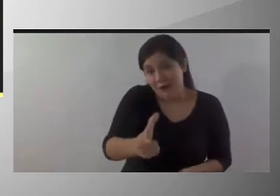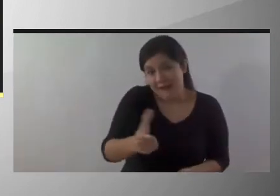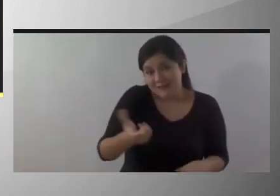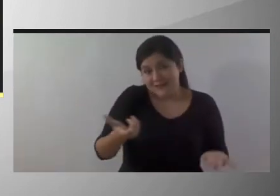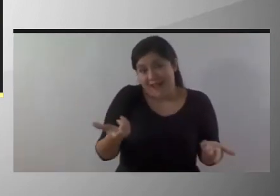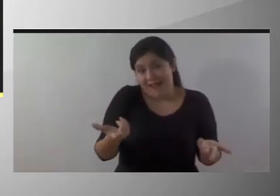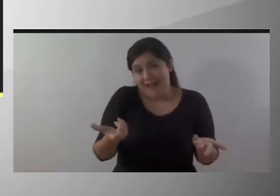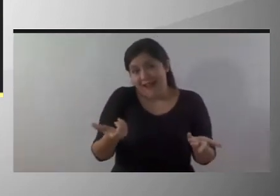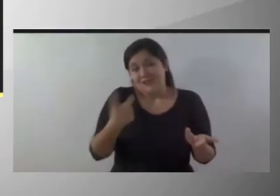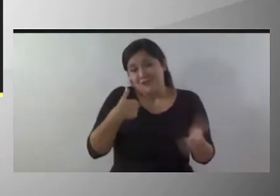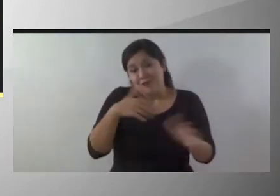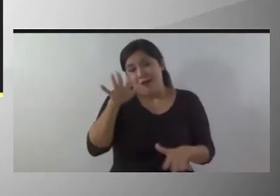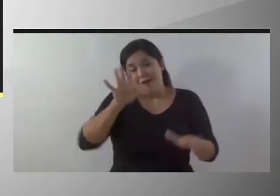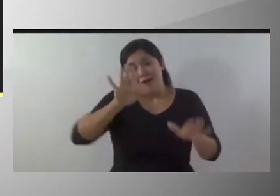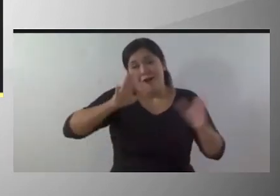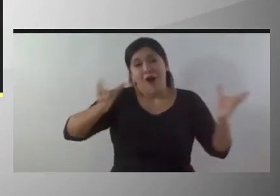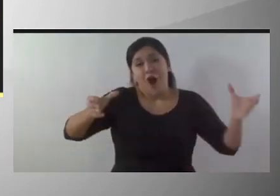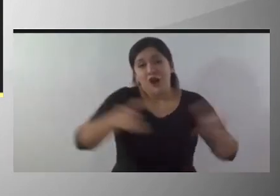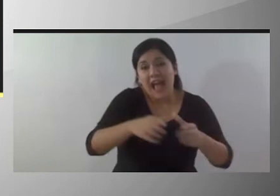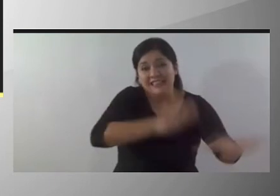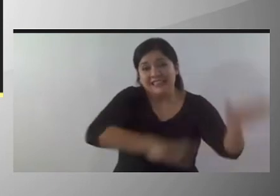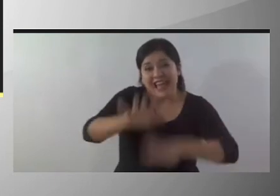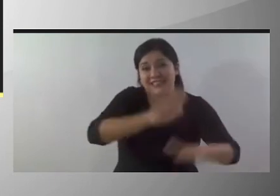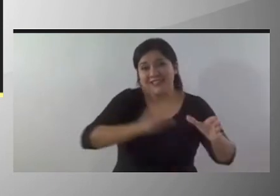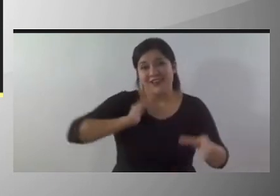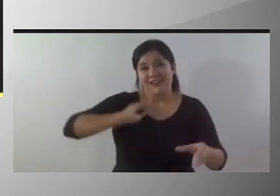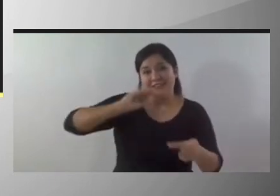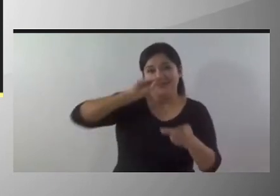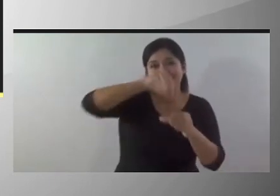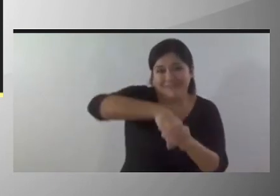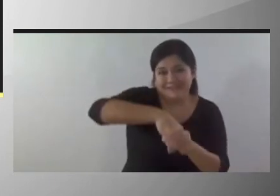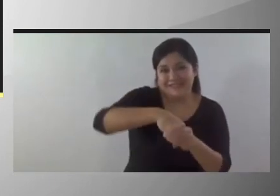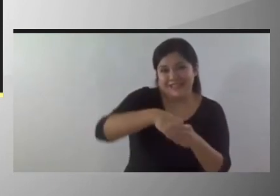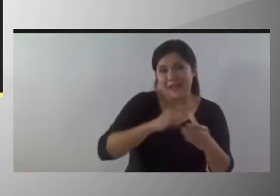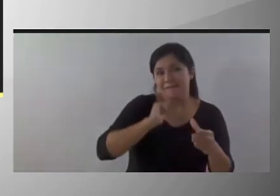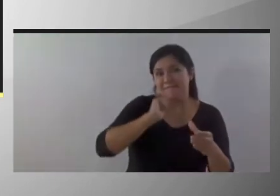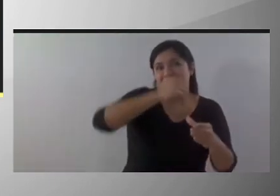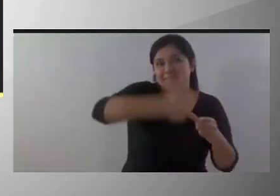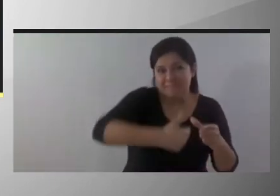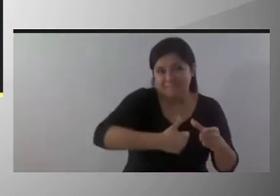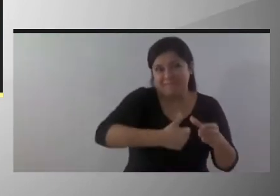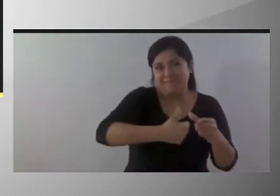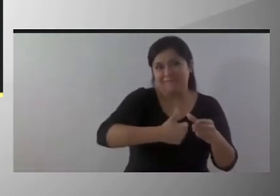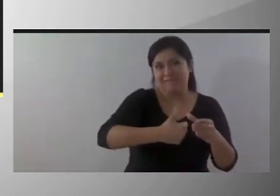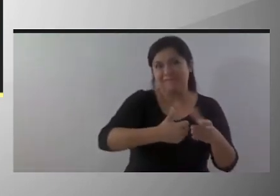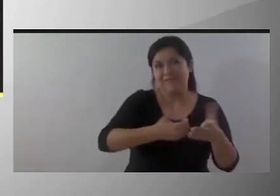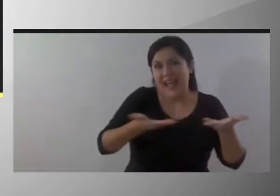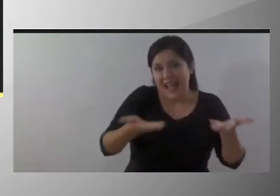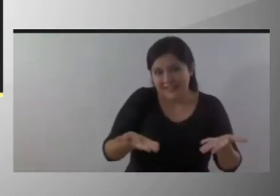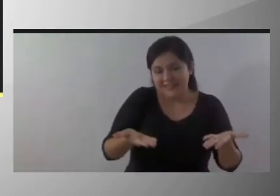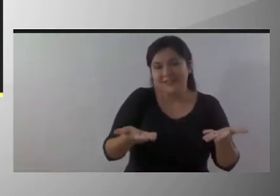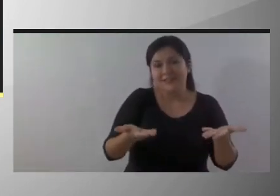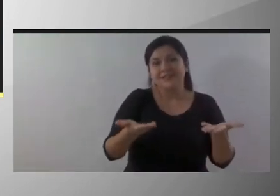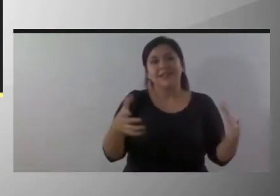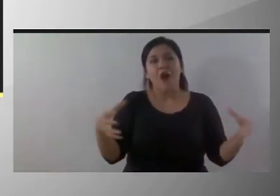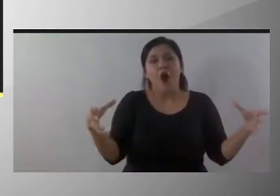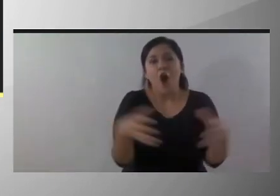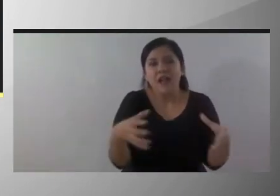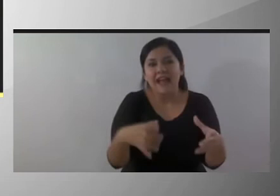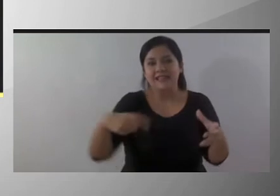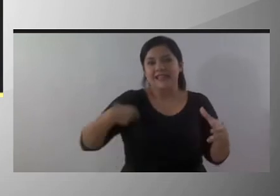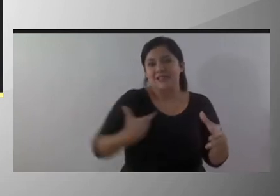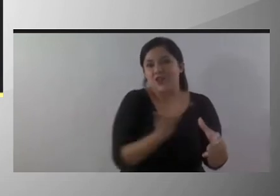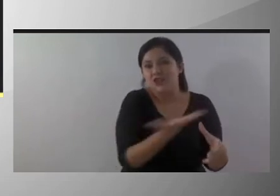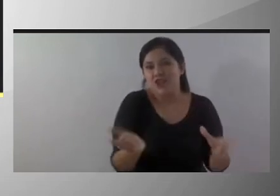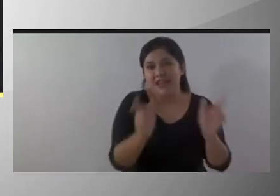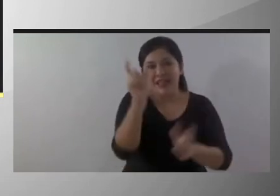con mi participación en organizaciones sociales. Y en cuanto al hecho de que participé generalmente en